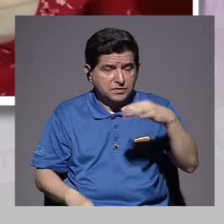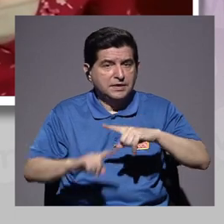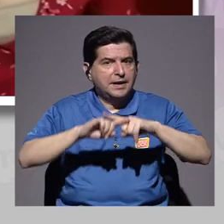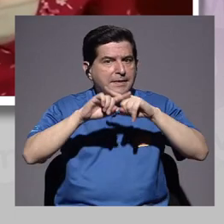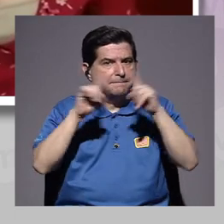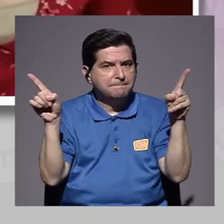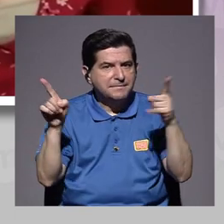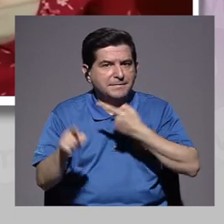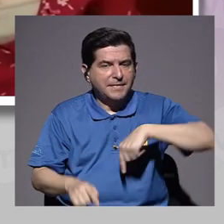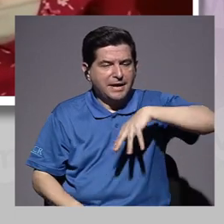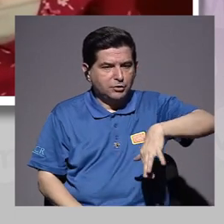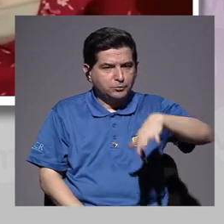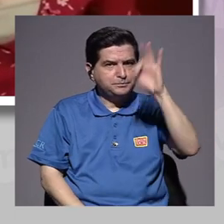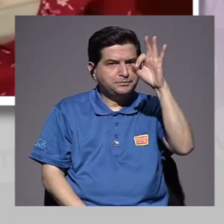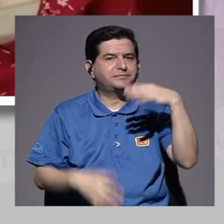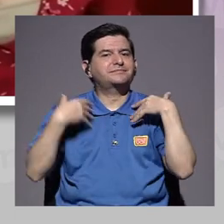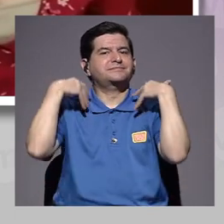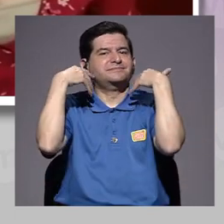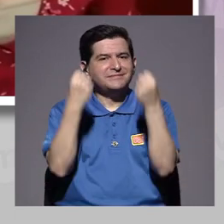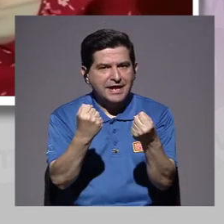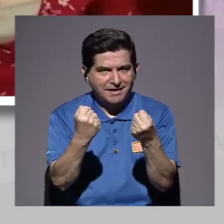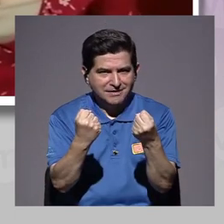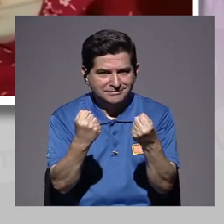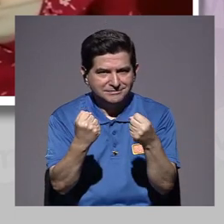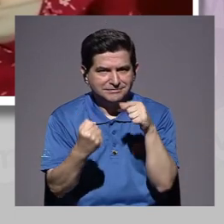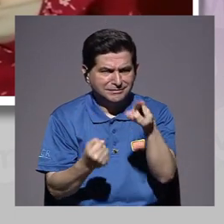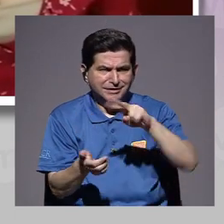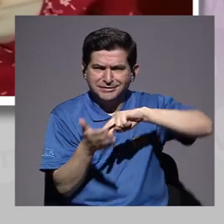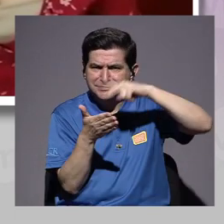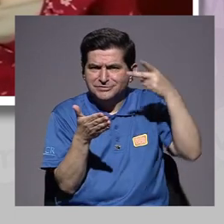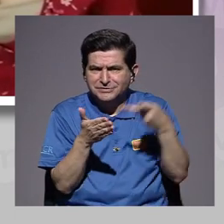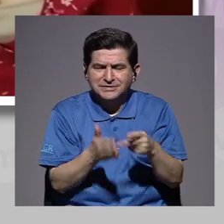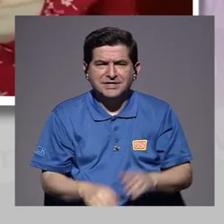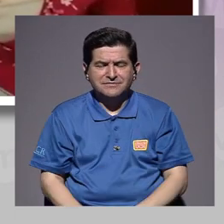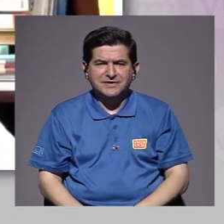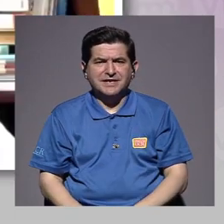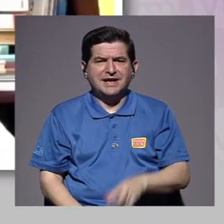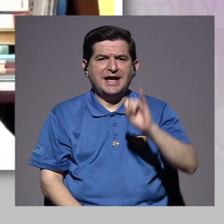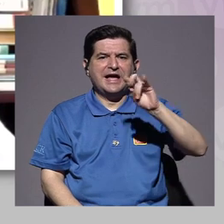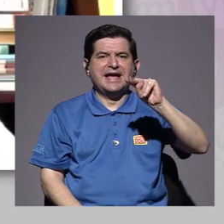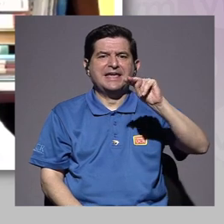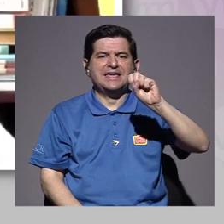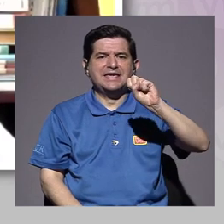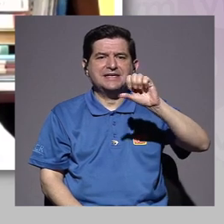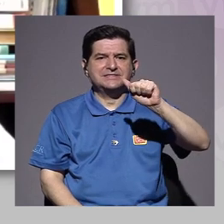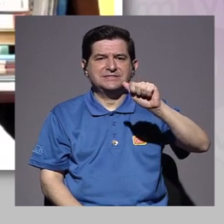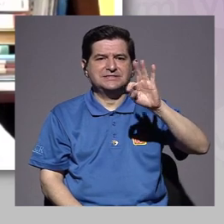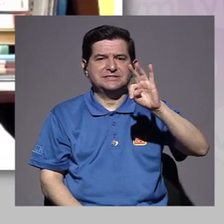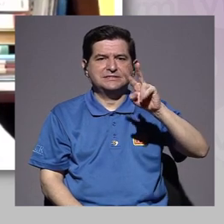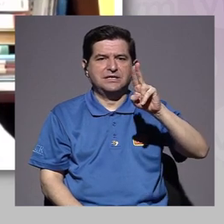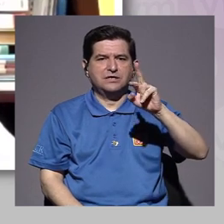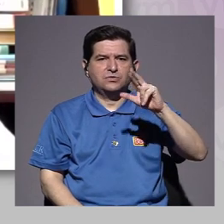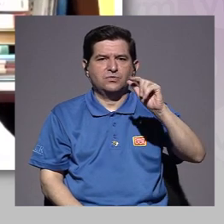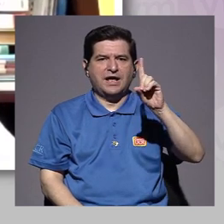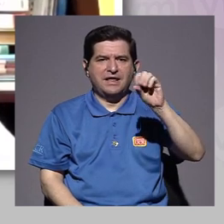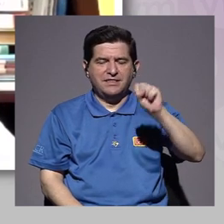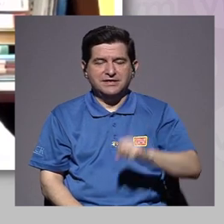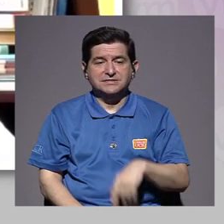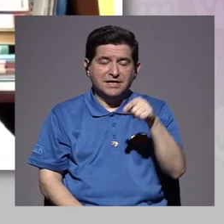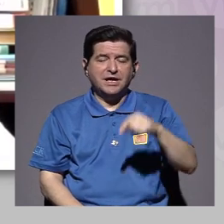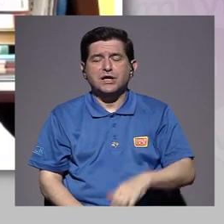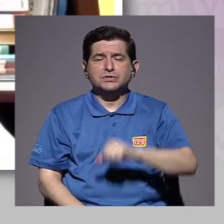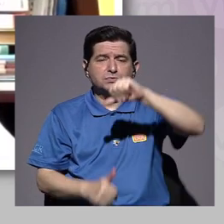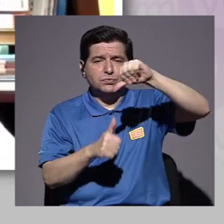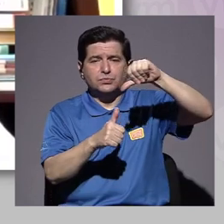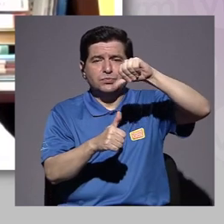sí deberíamos de elegir las saludables. A ellas nos referimos a las insaturadas, que son líquidas a temperatura ambiente, como por